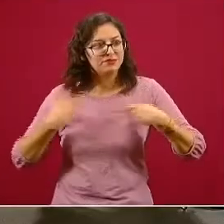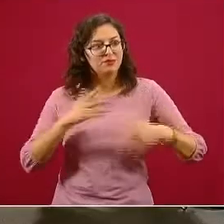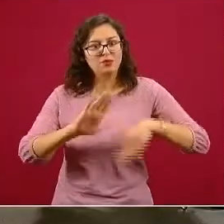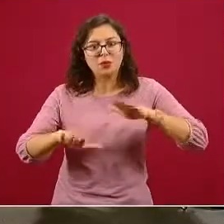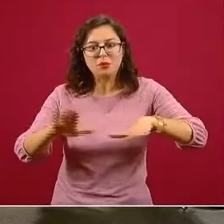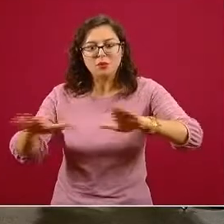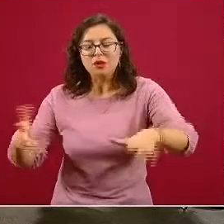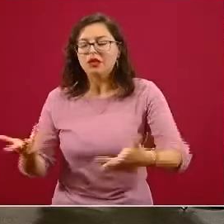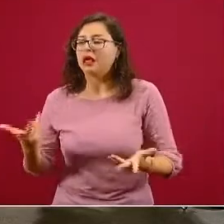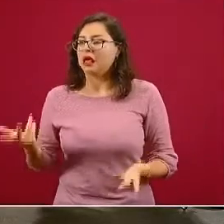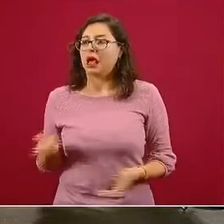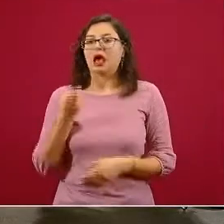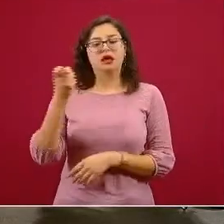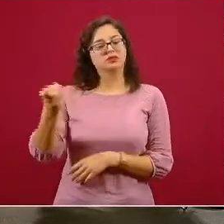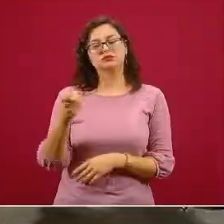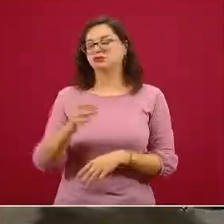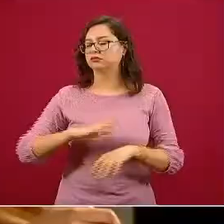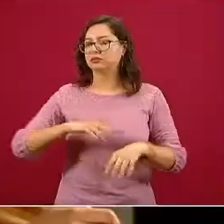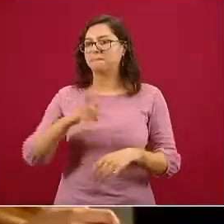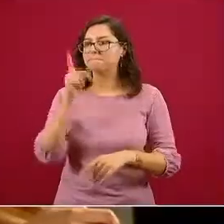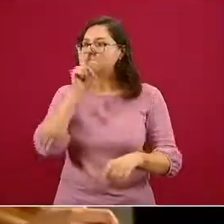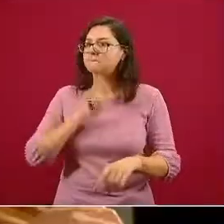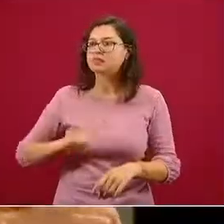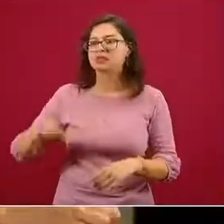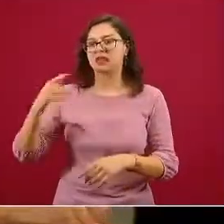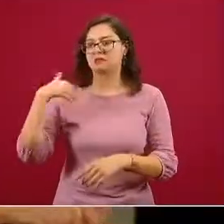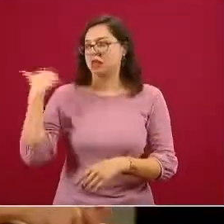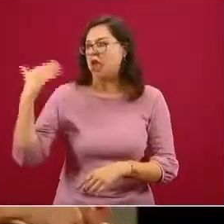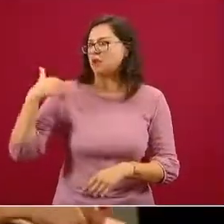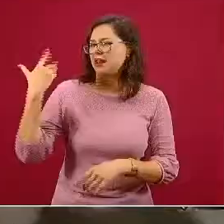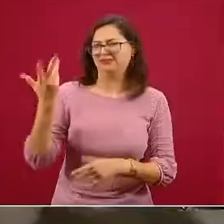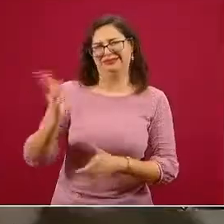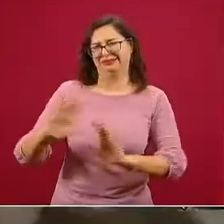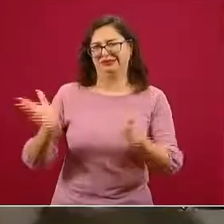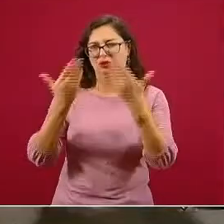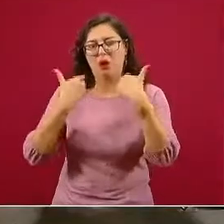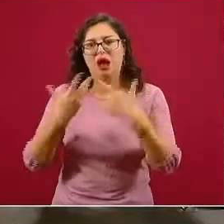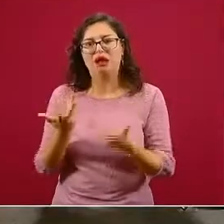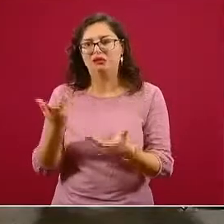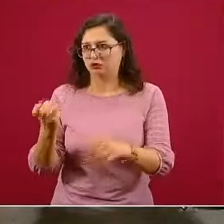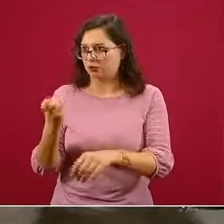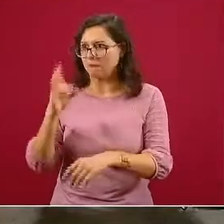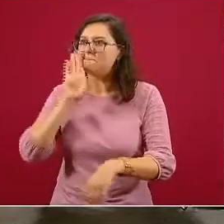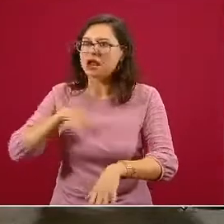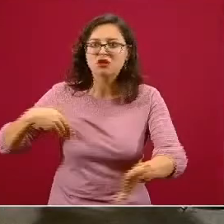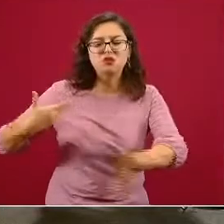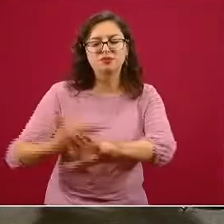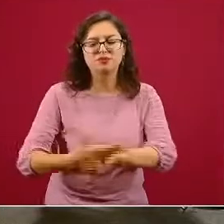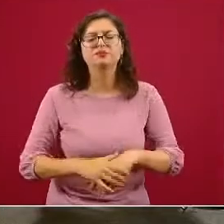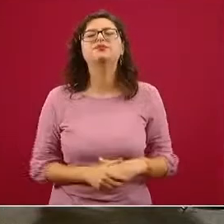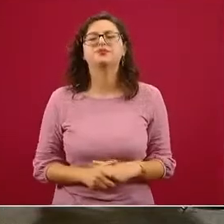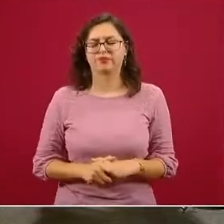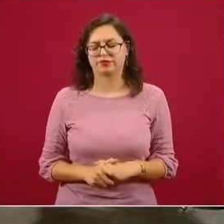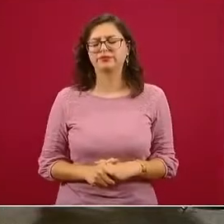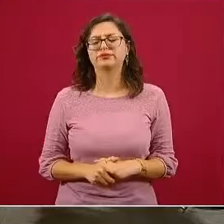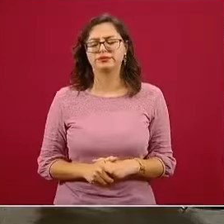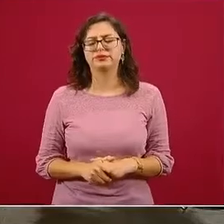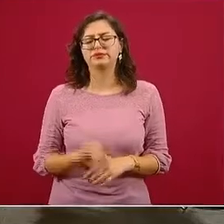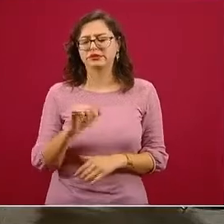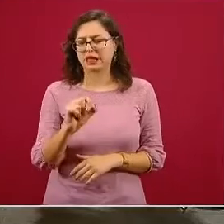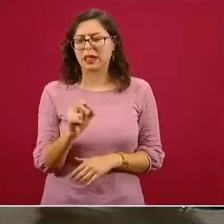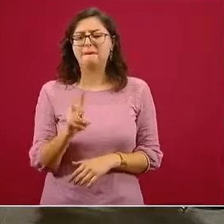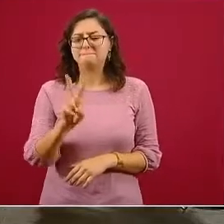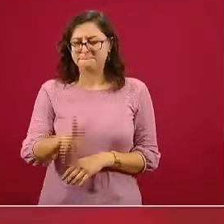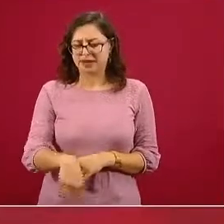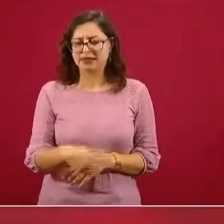ya atacar ese mal que tanto afecta. Gracias. Muchas gracias. Sí, definitivamente la Comisión Federal para la Protección contra